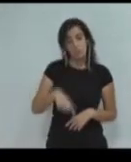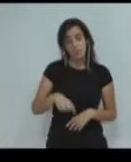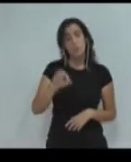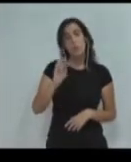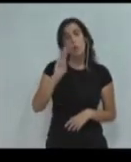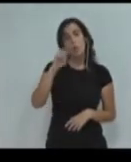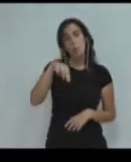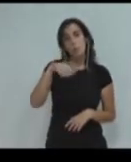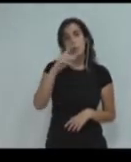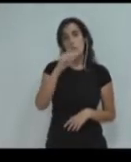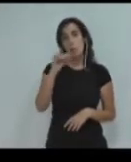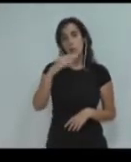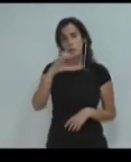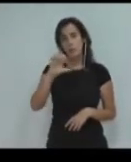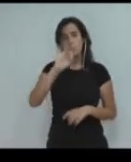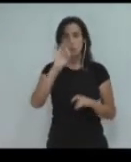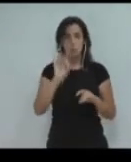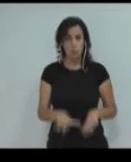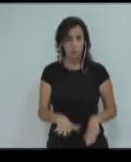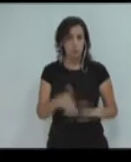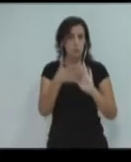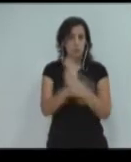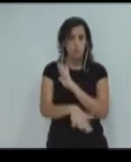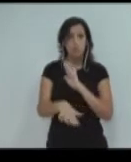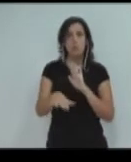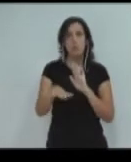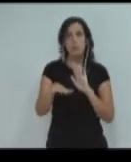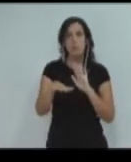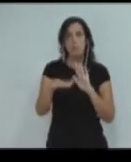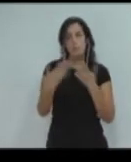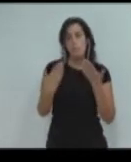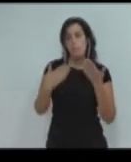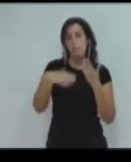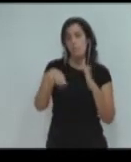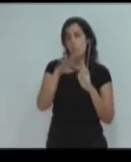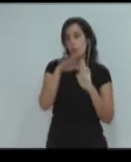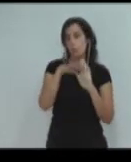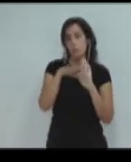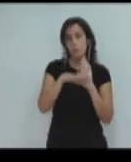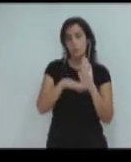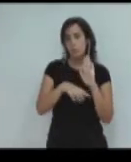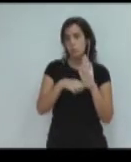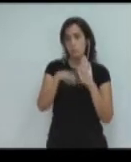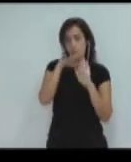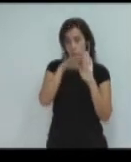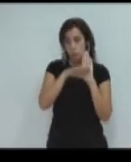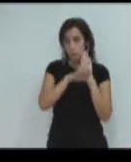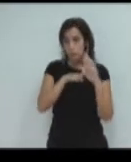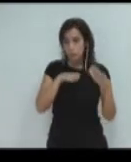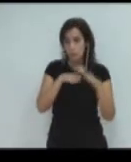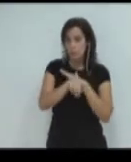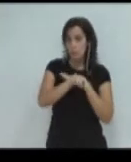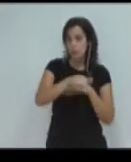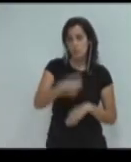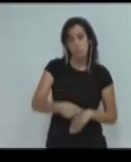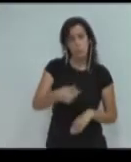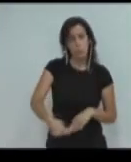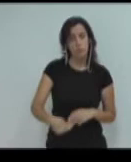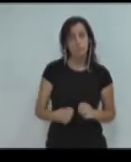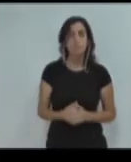OpenOffice ocurre lo mismo, ¿no? Es decir, que también se siguen el seguir una serie de pautas de accesibilidad es fundamental,